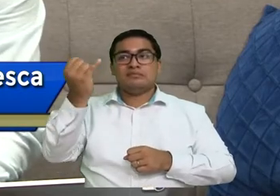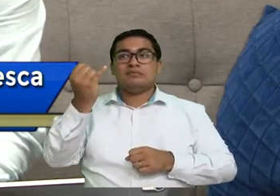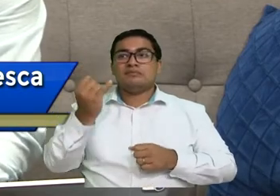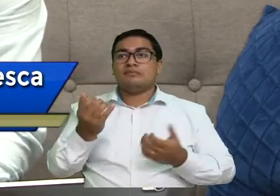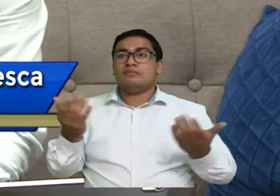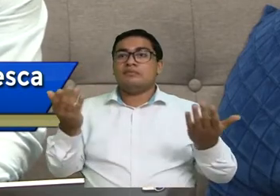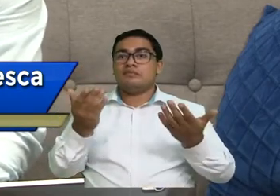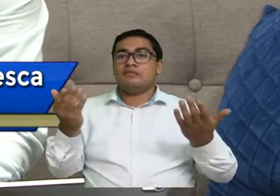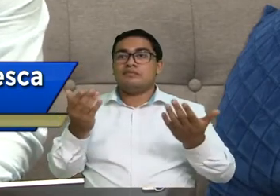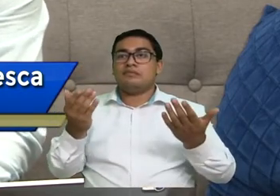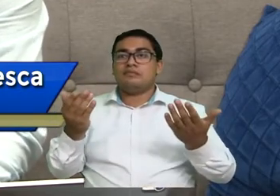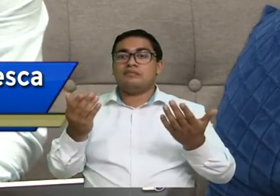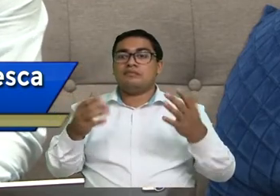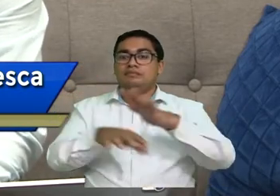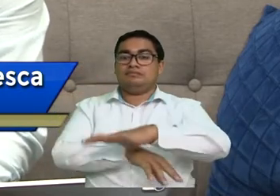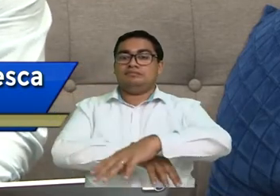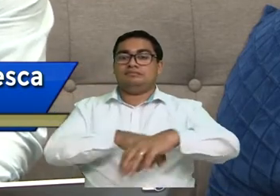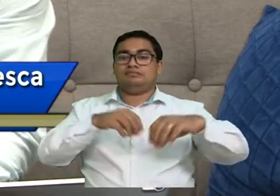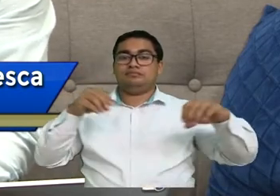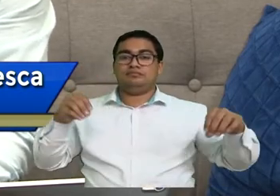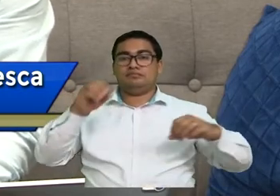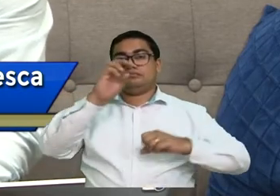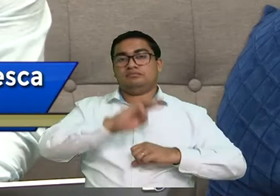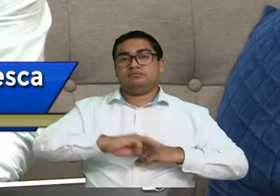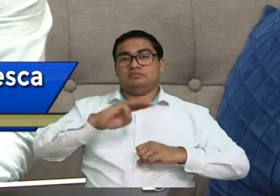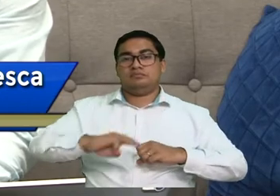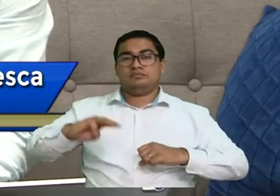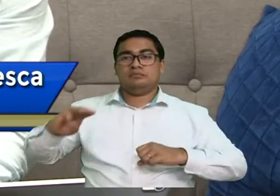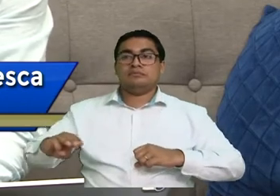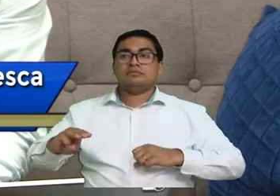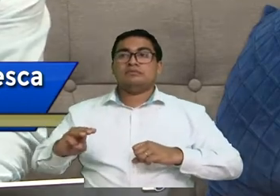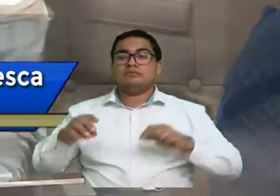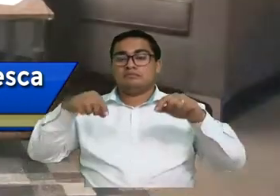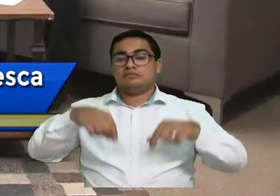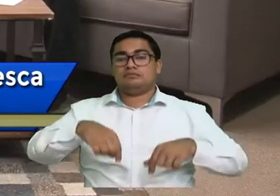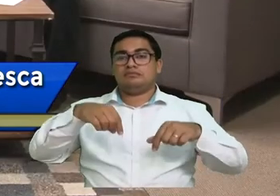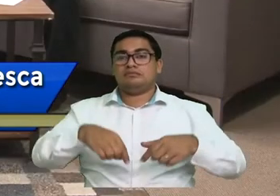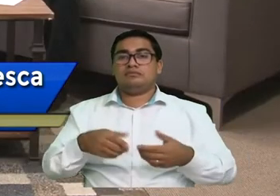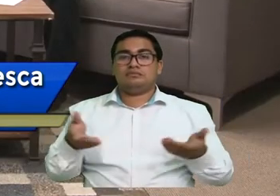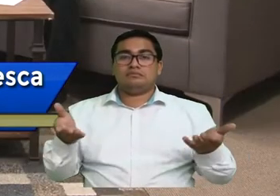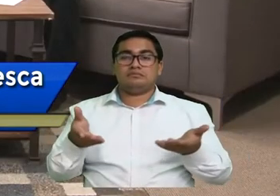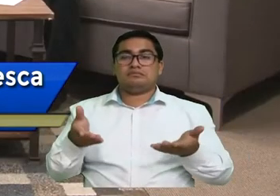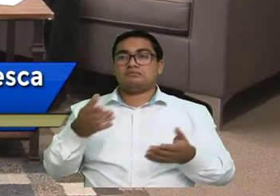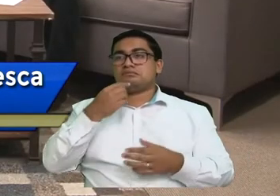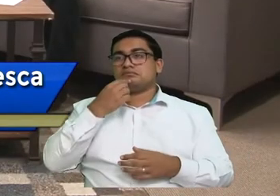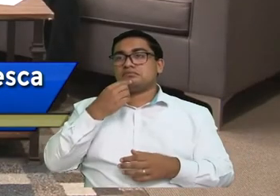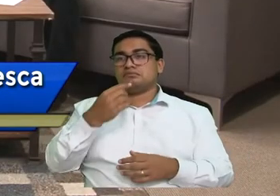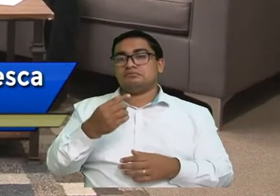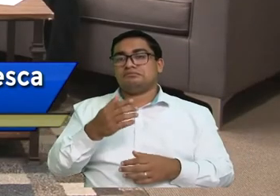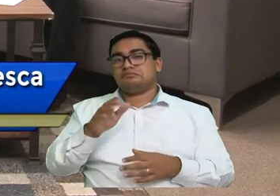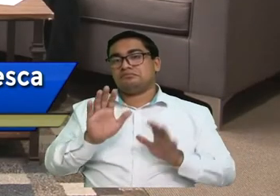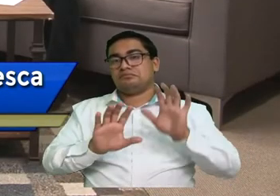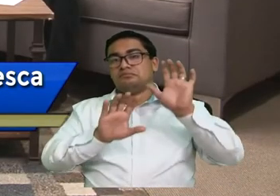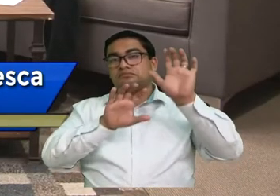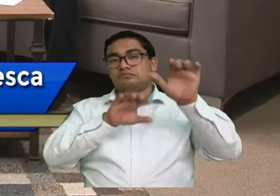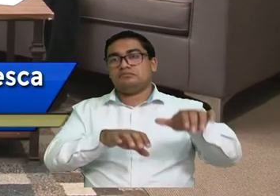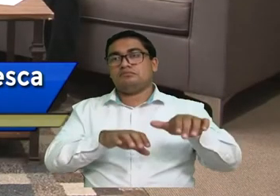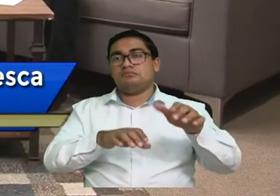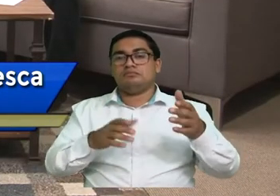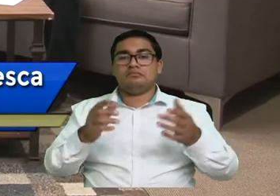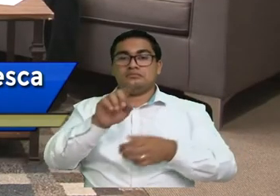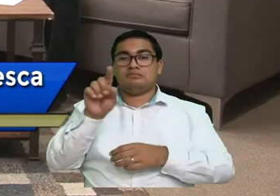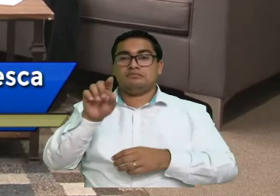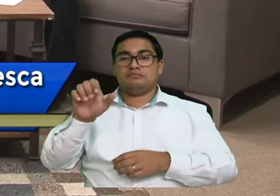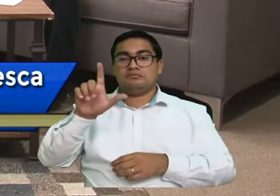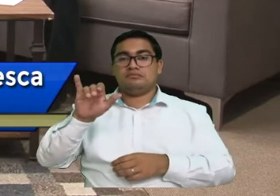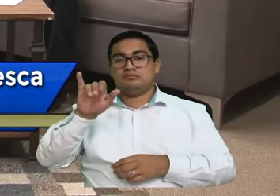en la zona de Jinotega, en la zona de Matagalpa. Ahorita andamos en León, en Celaya